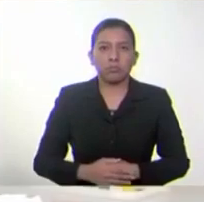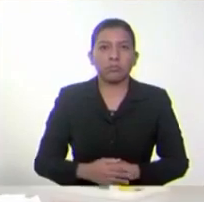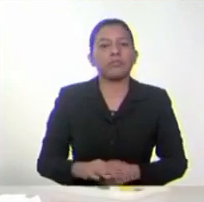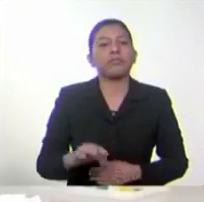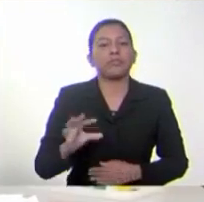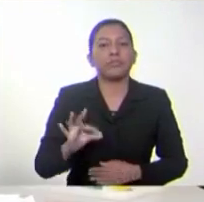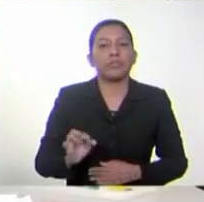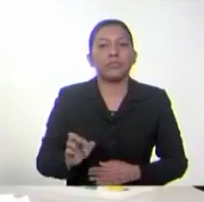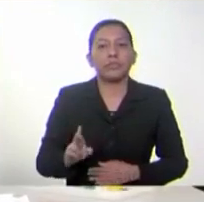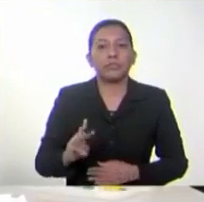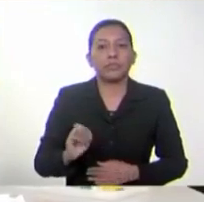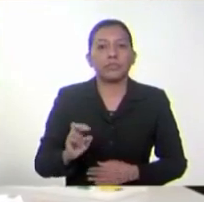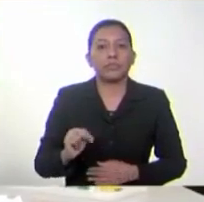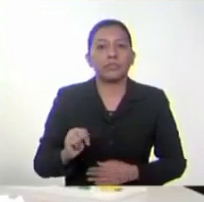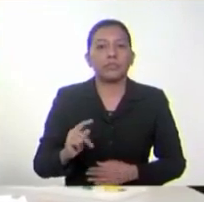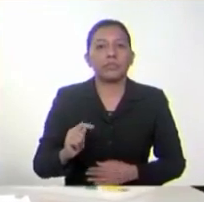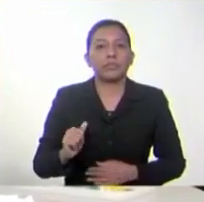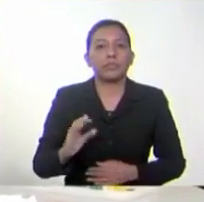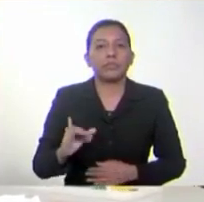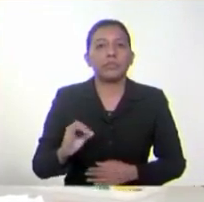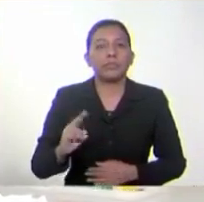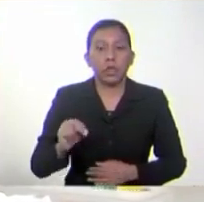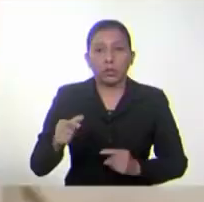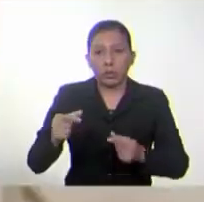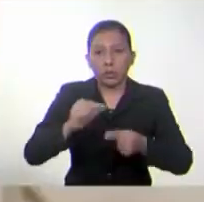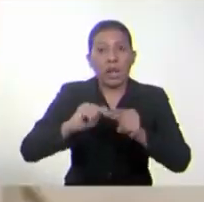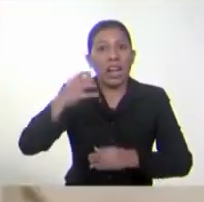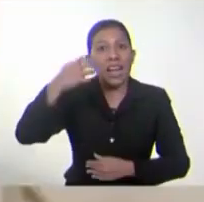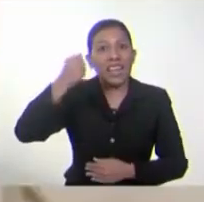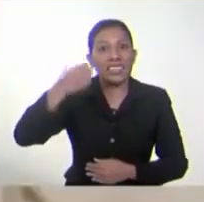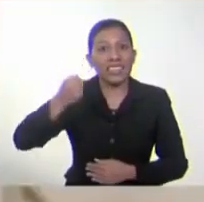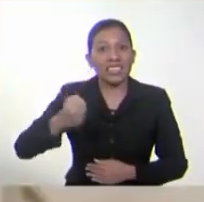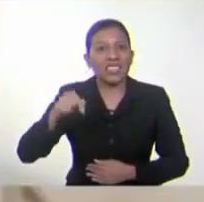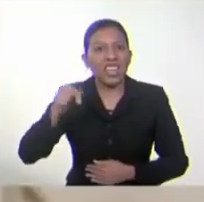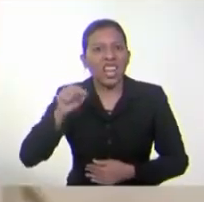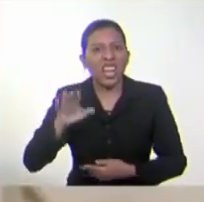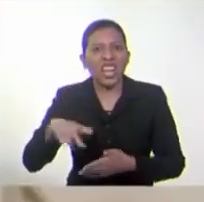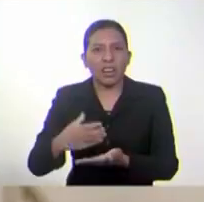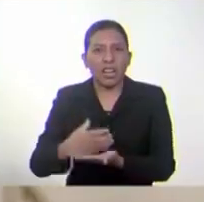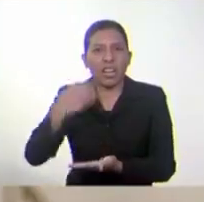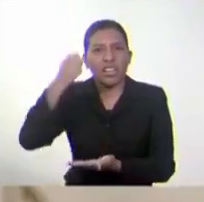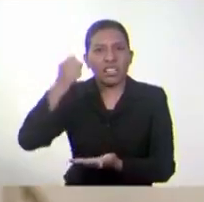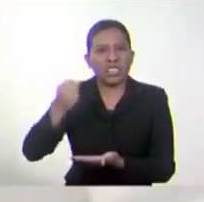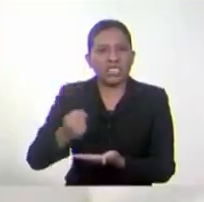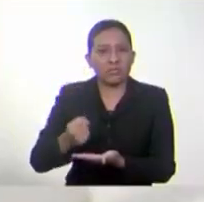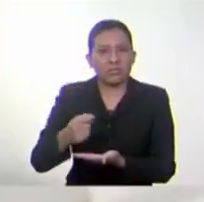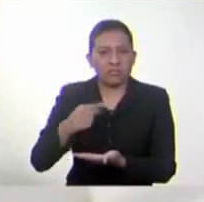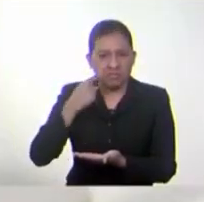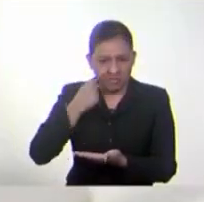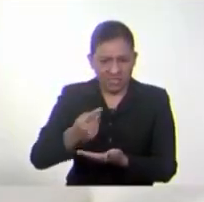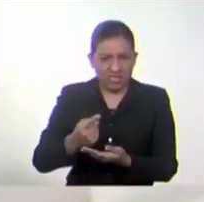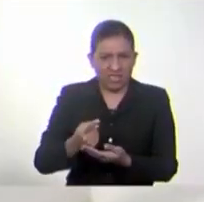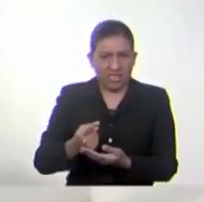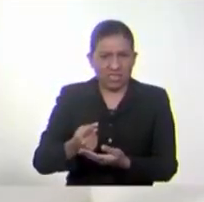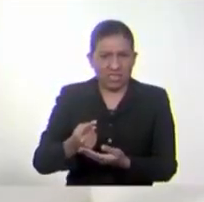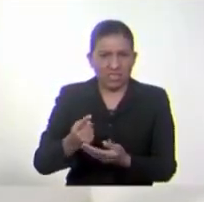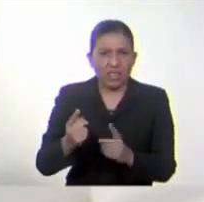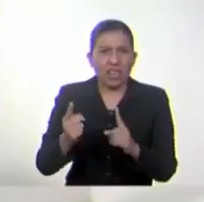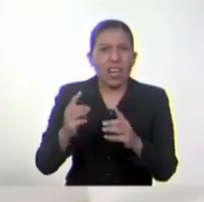cual observarás un cambio en la composición química de la leche, en este caso la aparición de un precipitado, siendo el